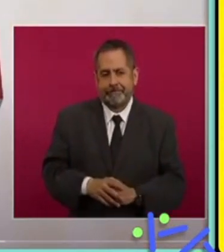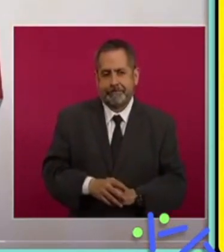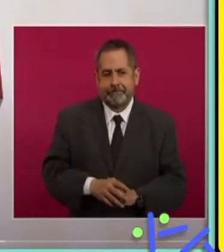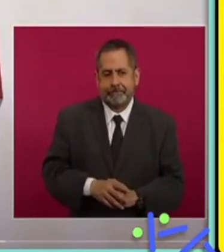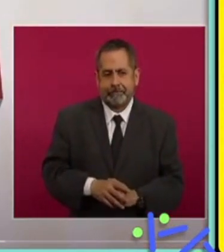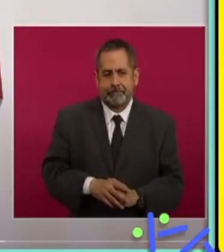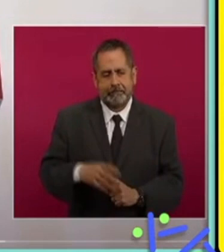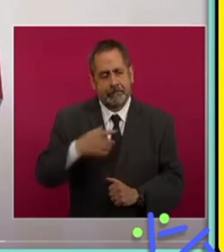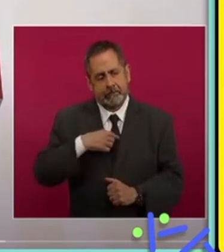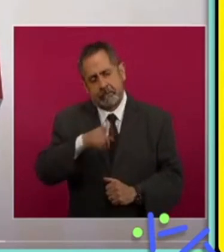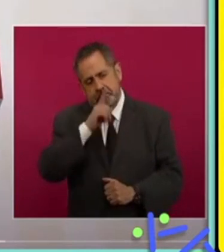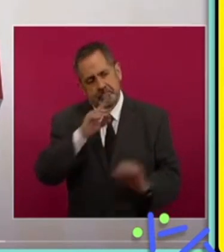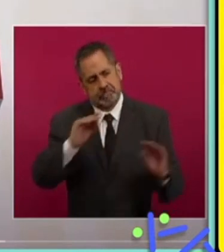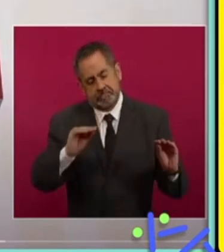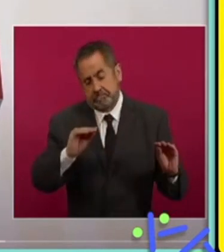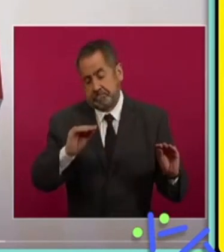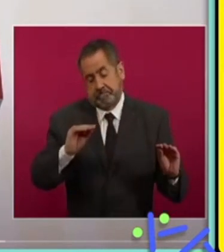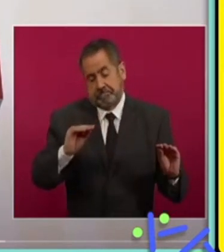y yo me quedé callado.